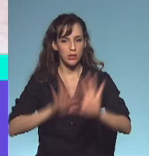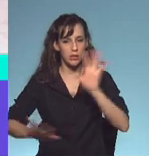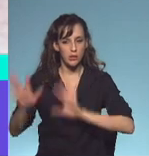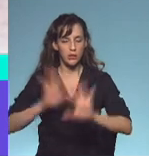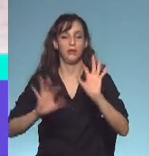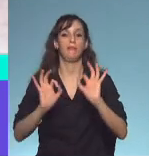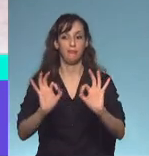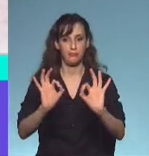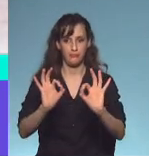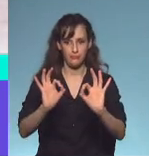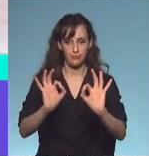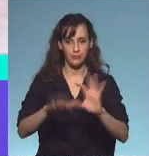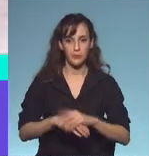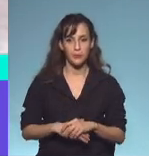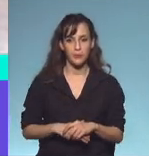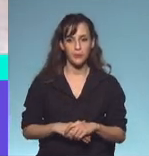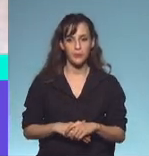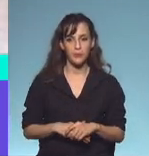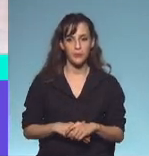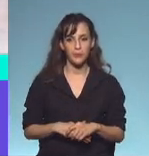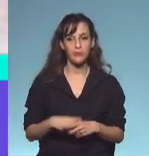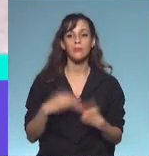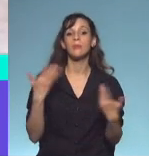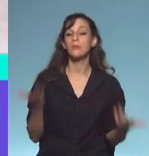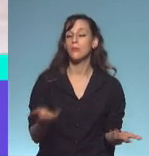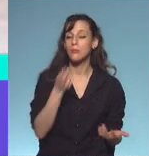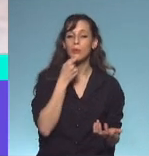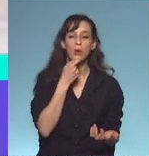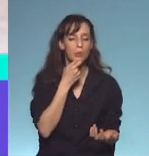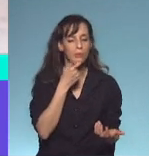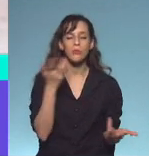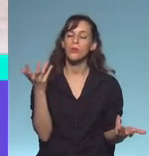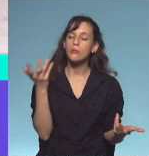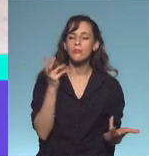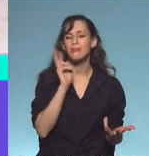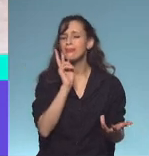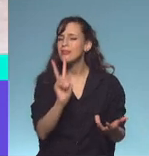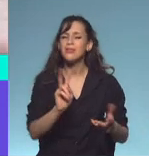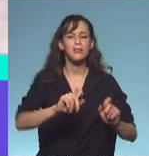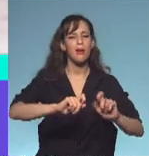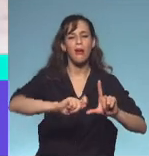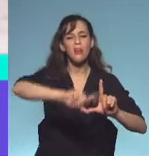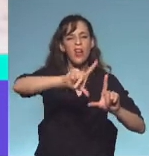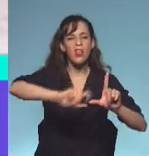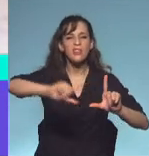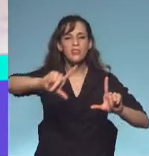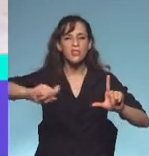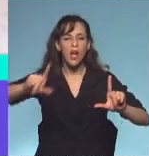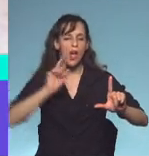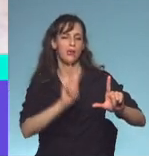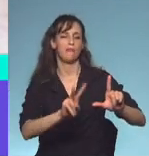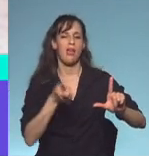carga que habíamos heredado del gobierno anterior. Cuando uno mira todos los indicadores de los componentes del